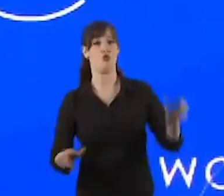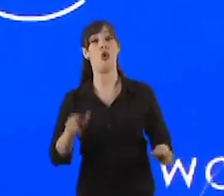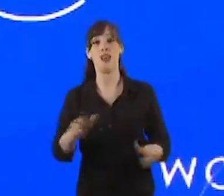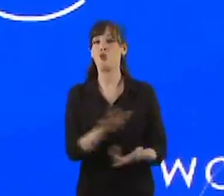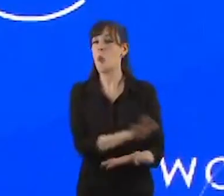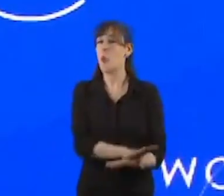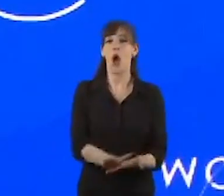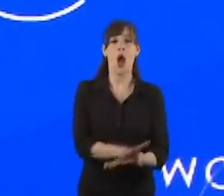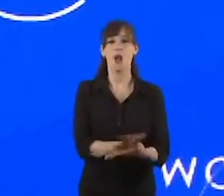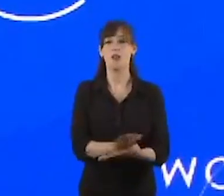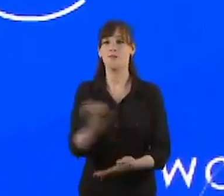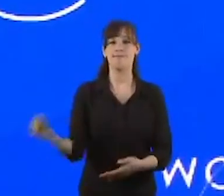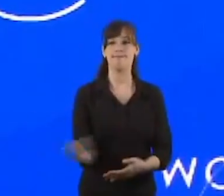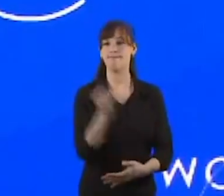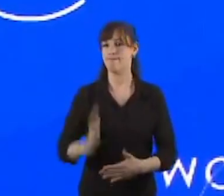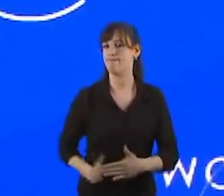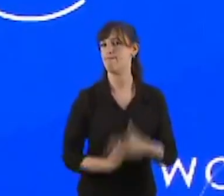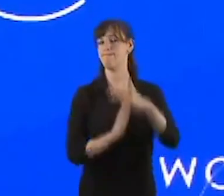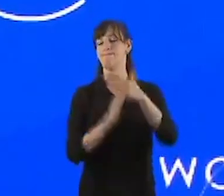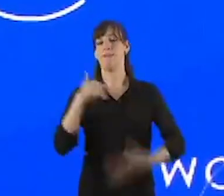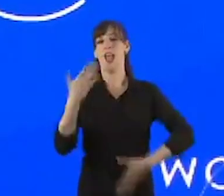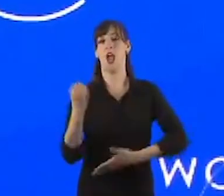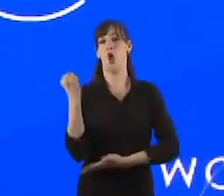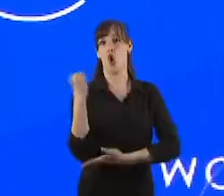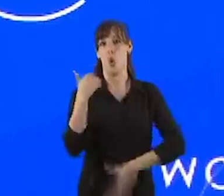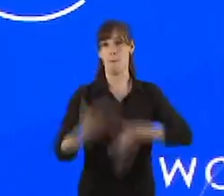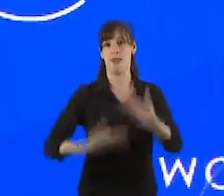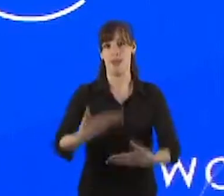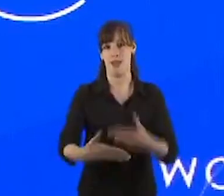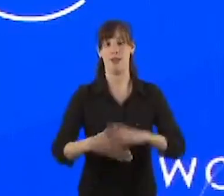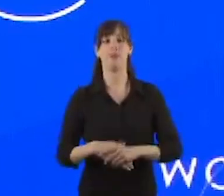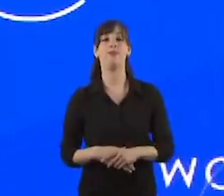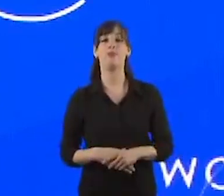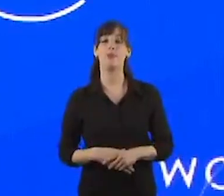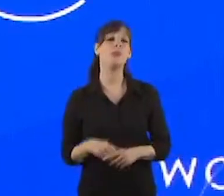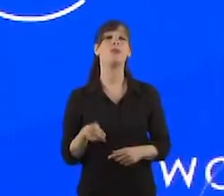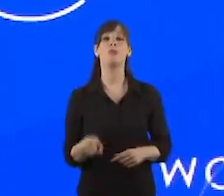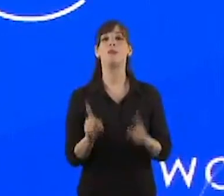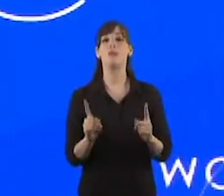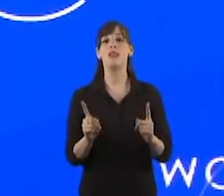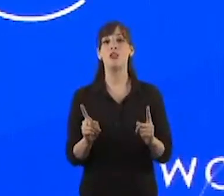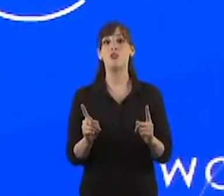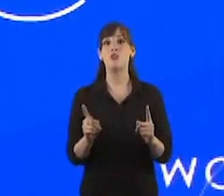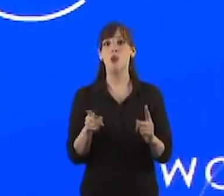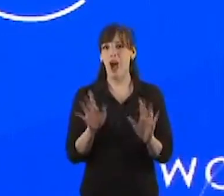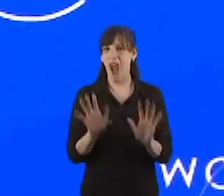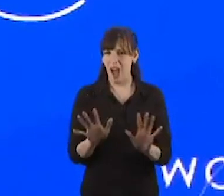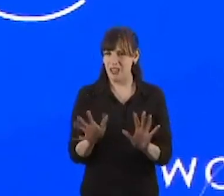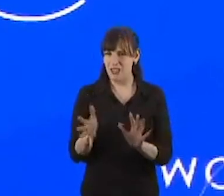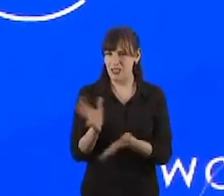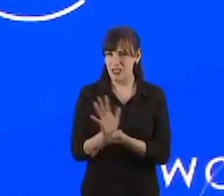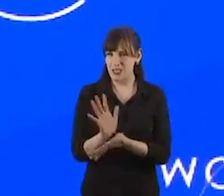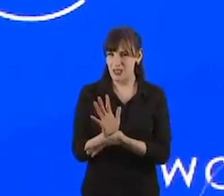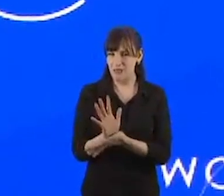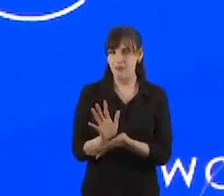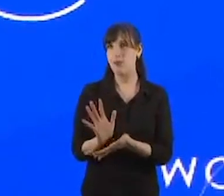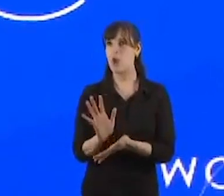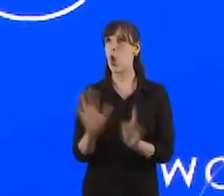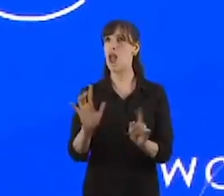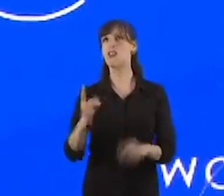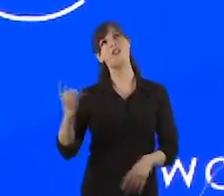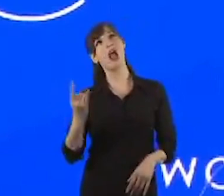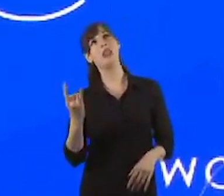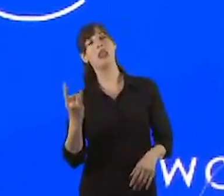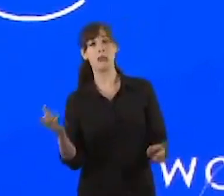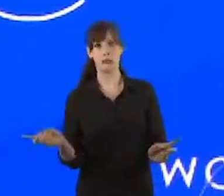crecimiento económico. Este fenómeno de empobrecimiento que produce el colectivismo no es una fantasía, ni tampoco